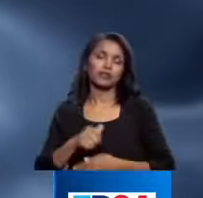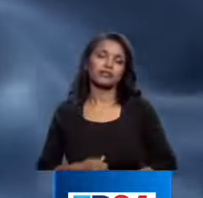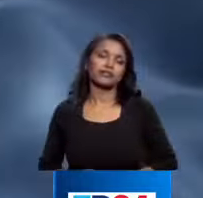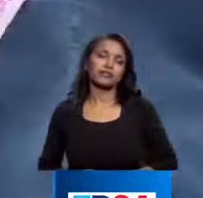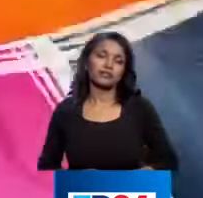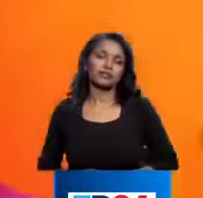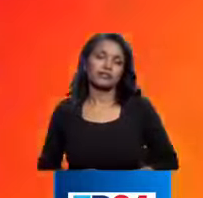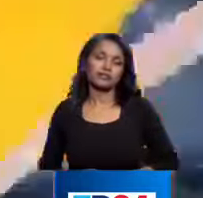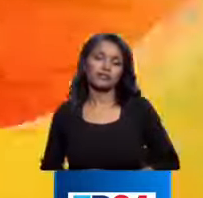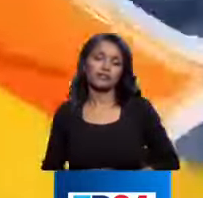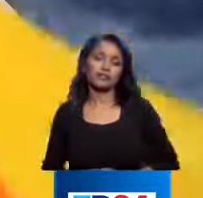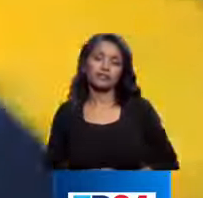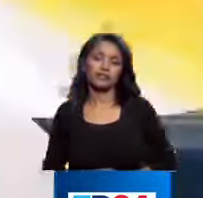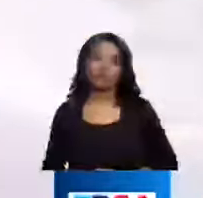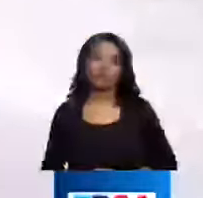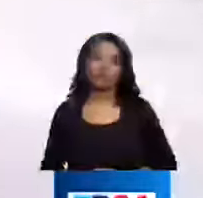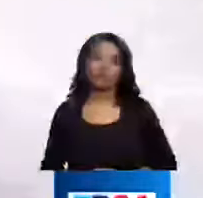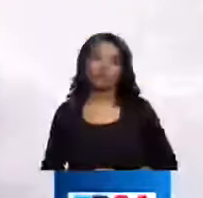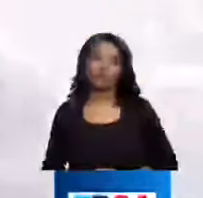democrático.